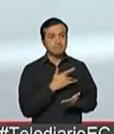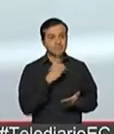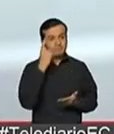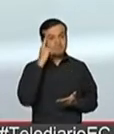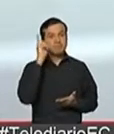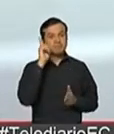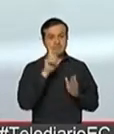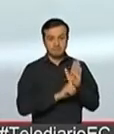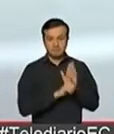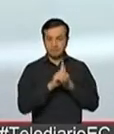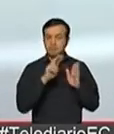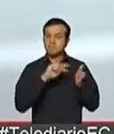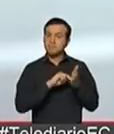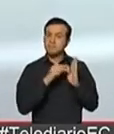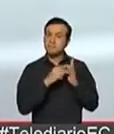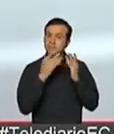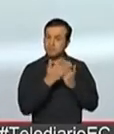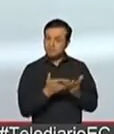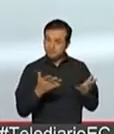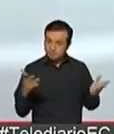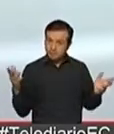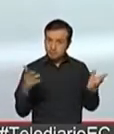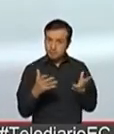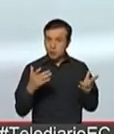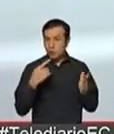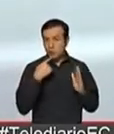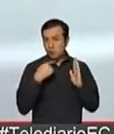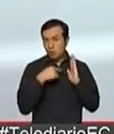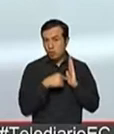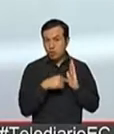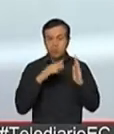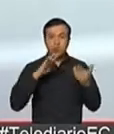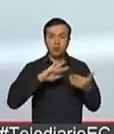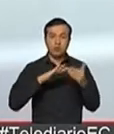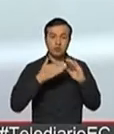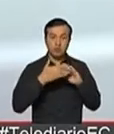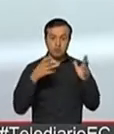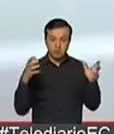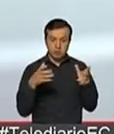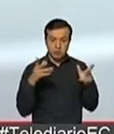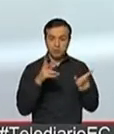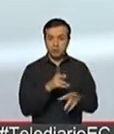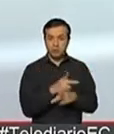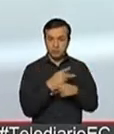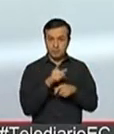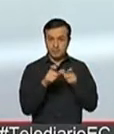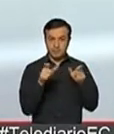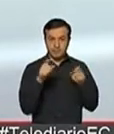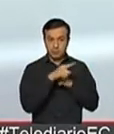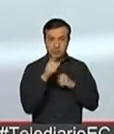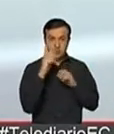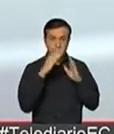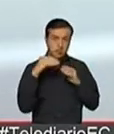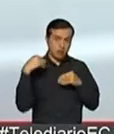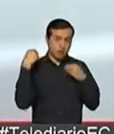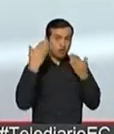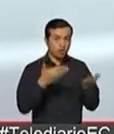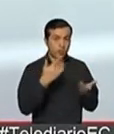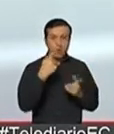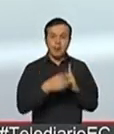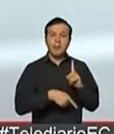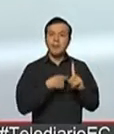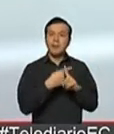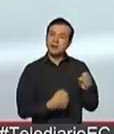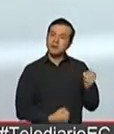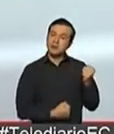desarrollo sostenible. ¿Qué quiere decir esto? Creamos nosotros, por ejemplo, comunidades productivas en la que la gente, además de darle una vivienda, se le